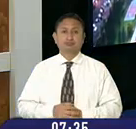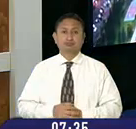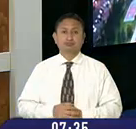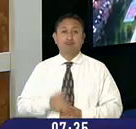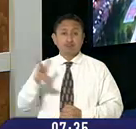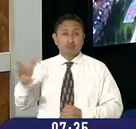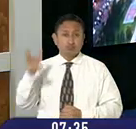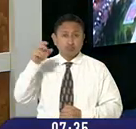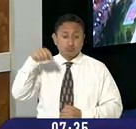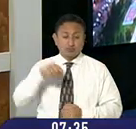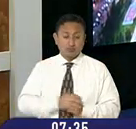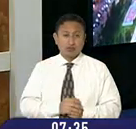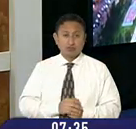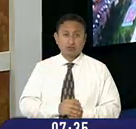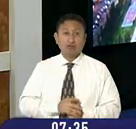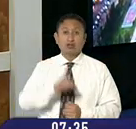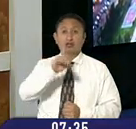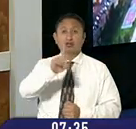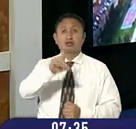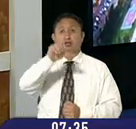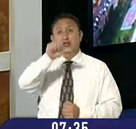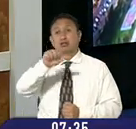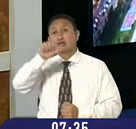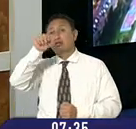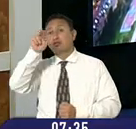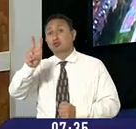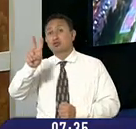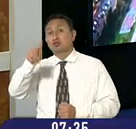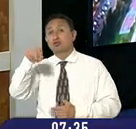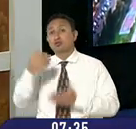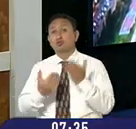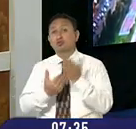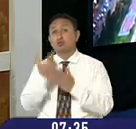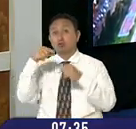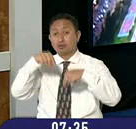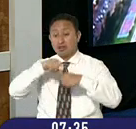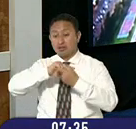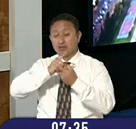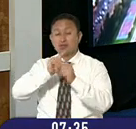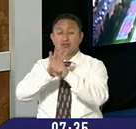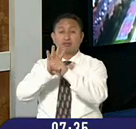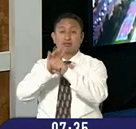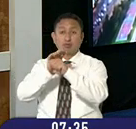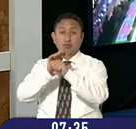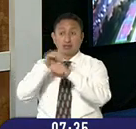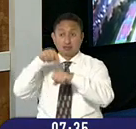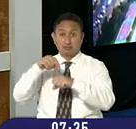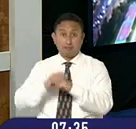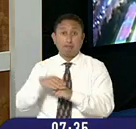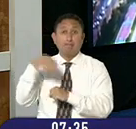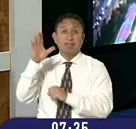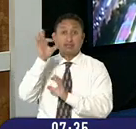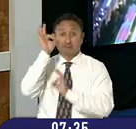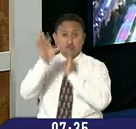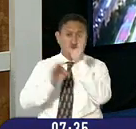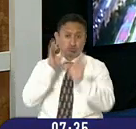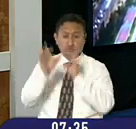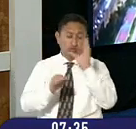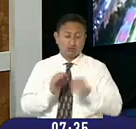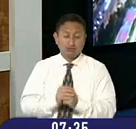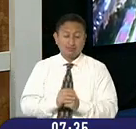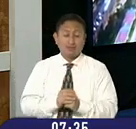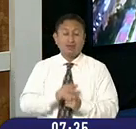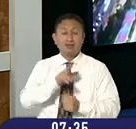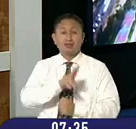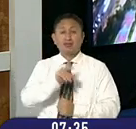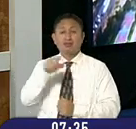BA2 es la nueva subvariante del Omicron. Esta es dos veces más contagiosa y 32 veces más